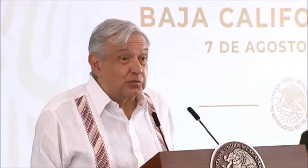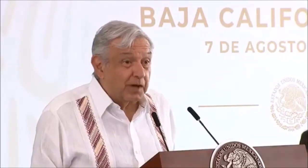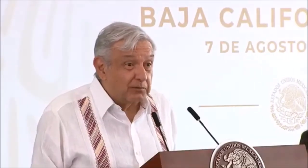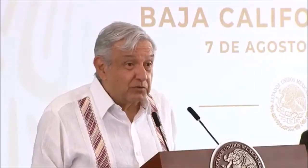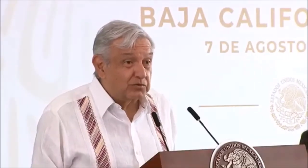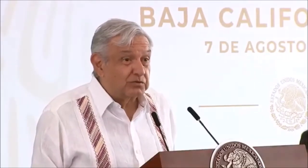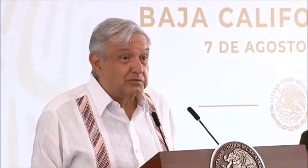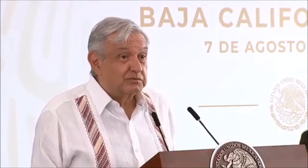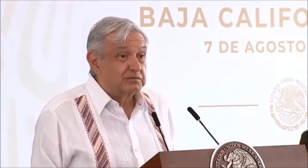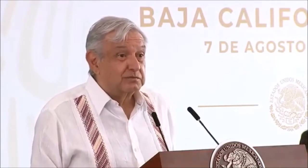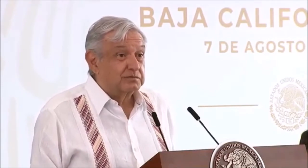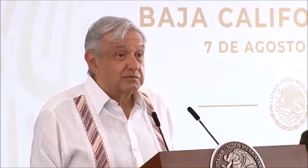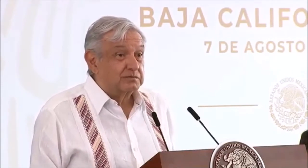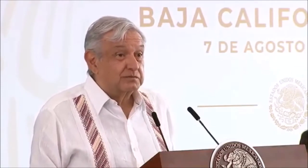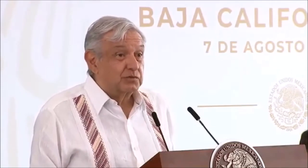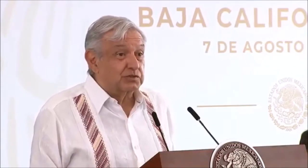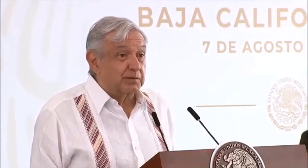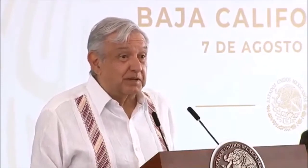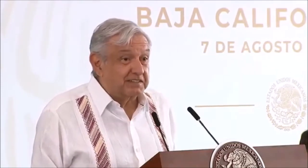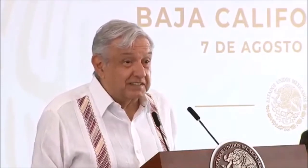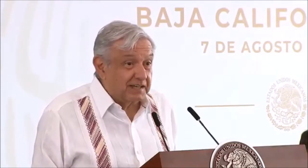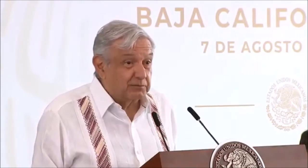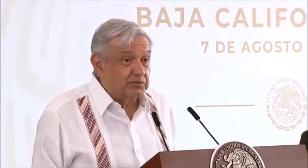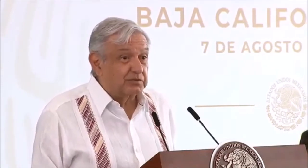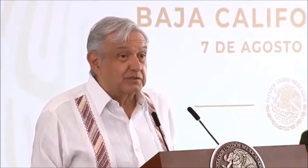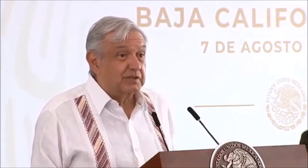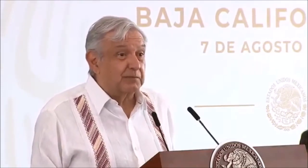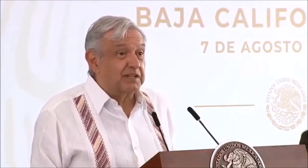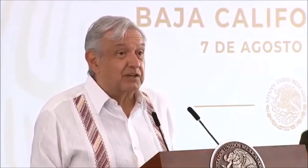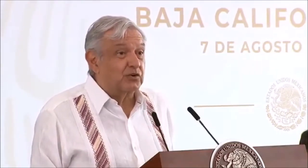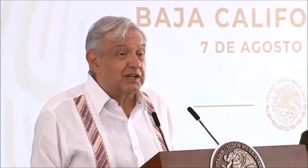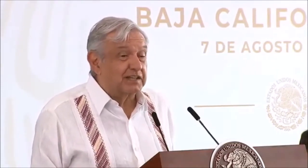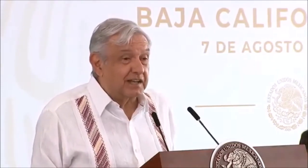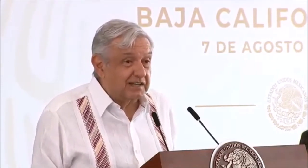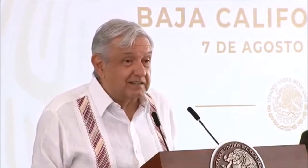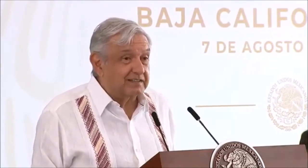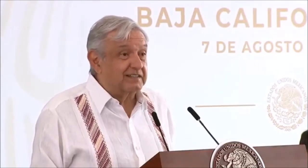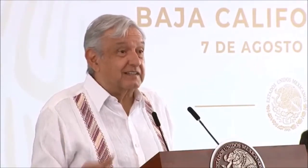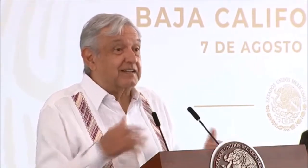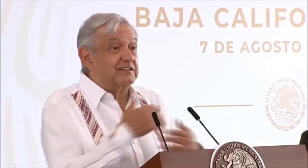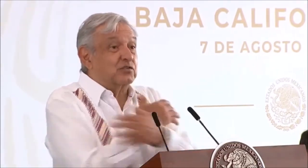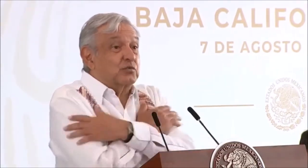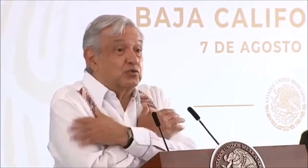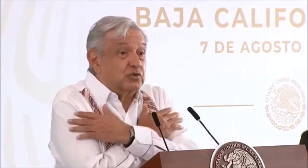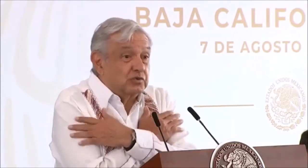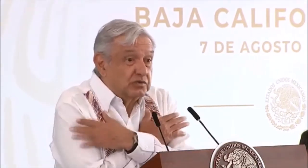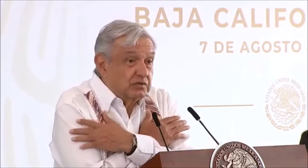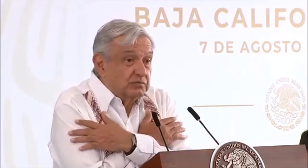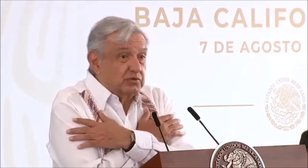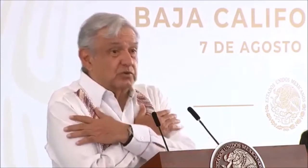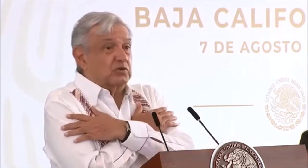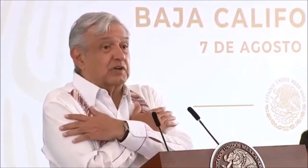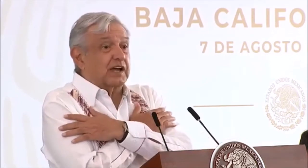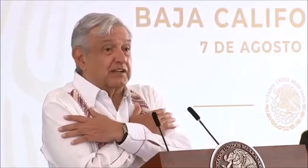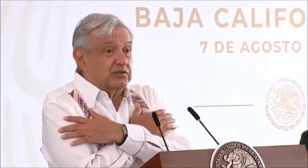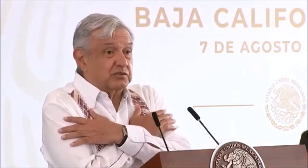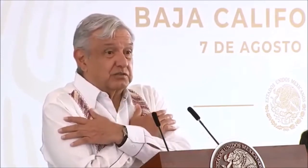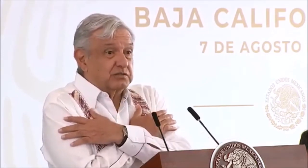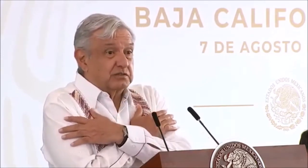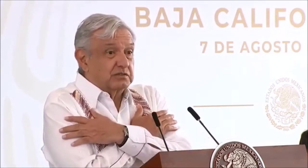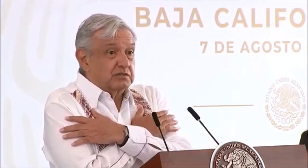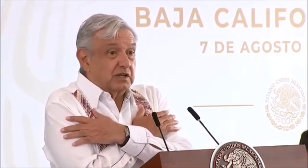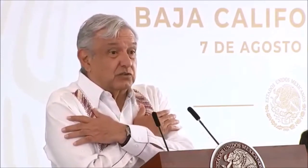los formamos, los capacitamos a médicos generales, que les agradezco mucho por todo lo que han